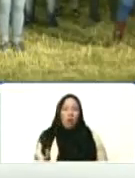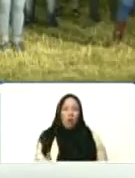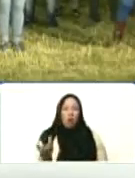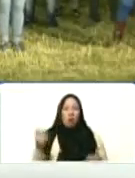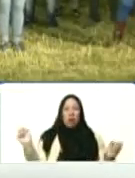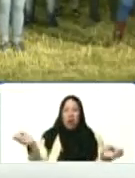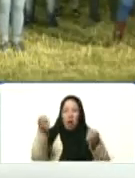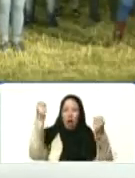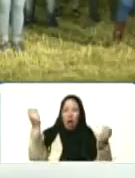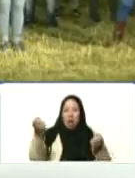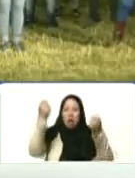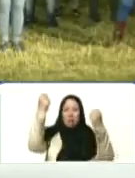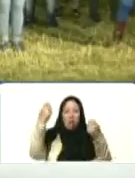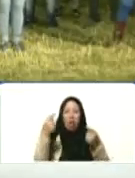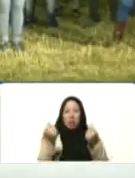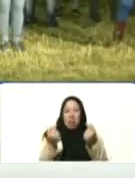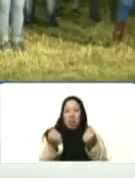hay